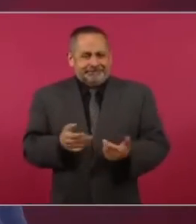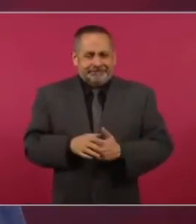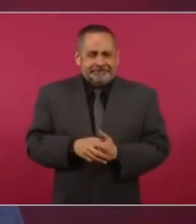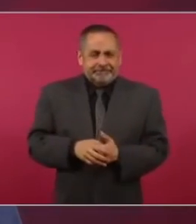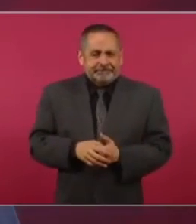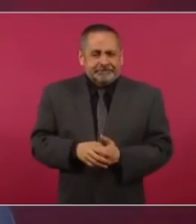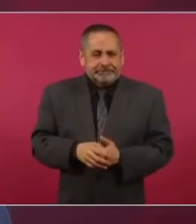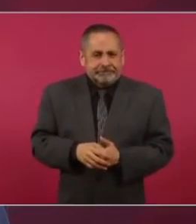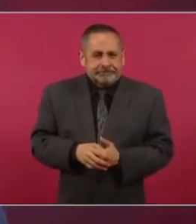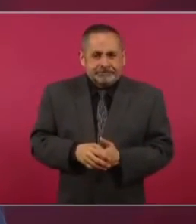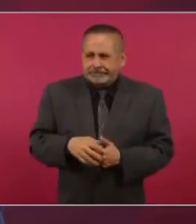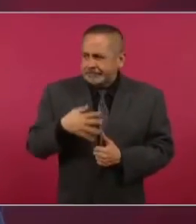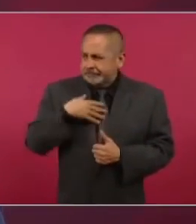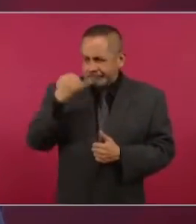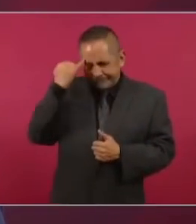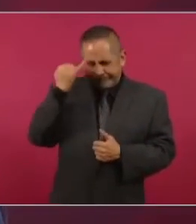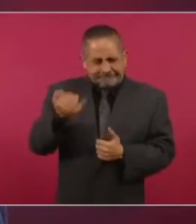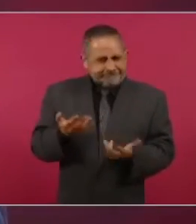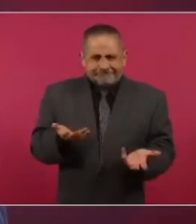Imagínense,